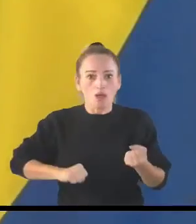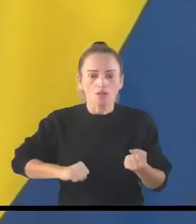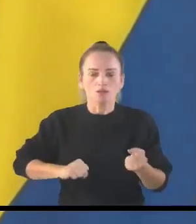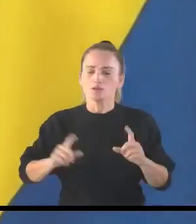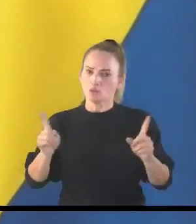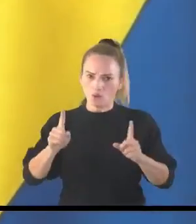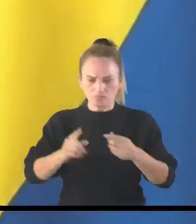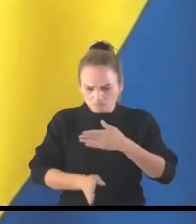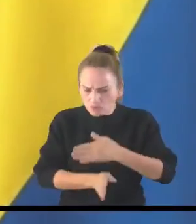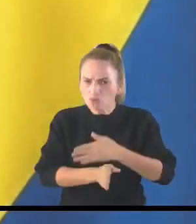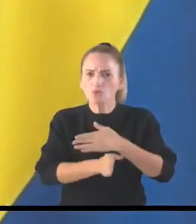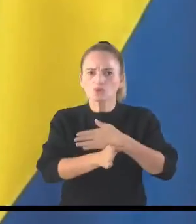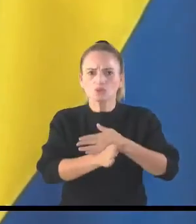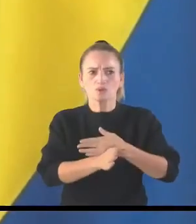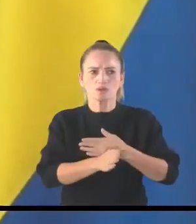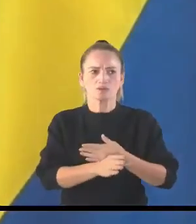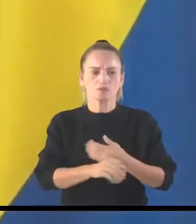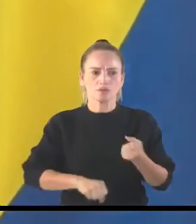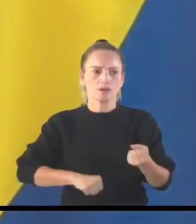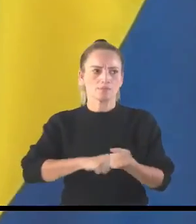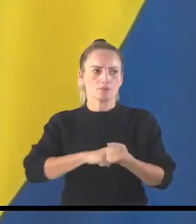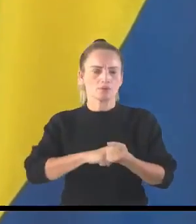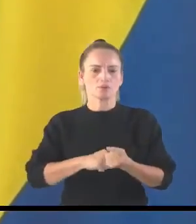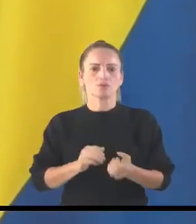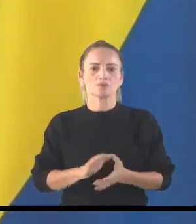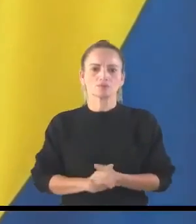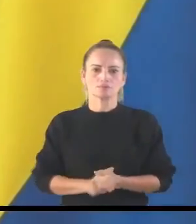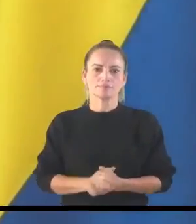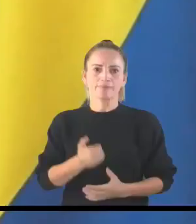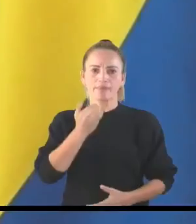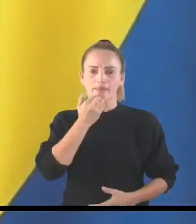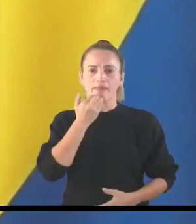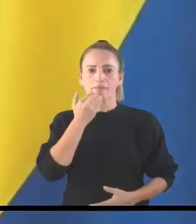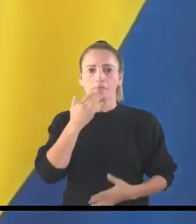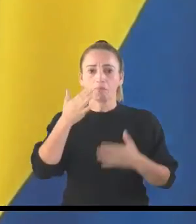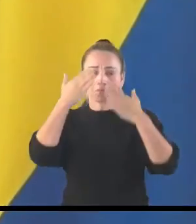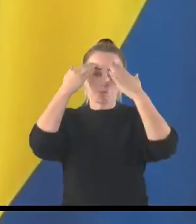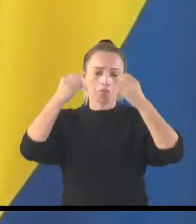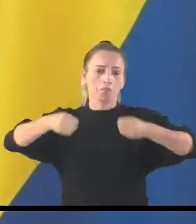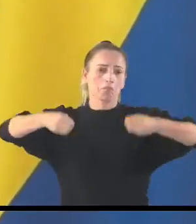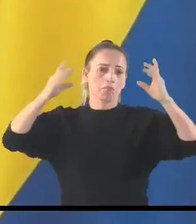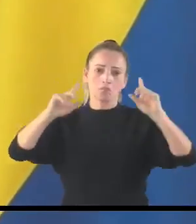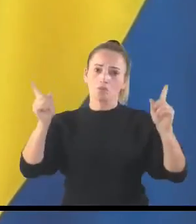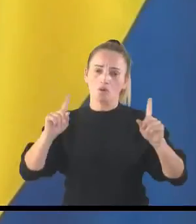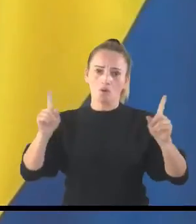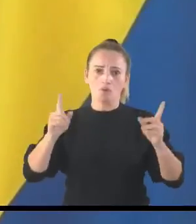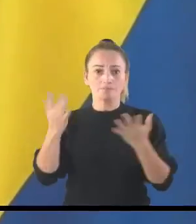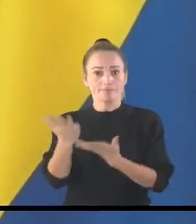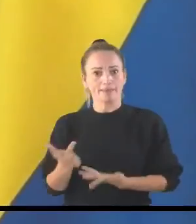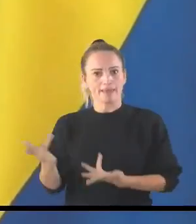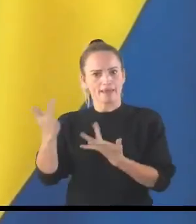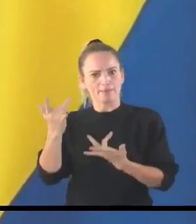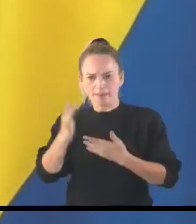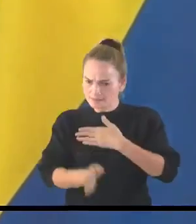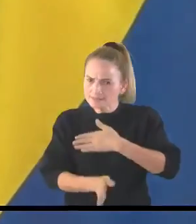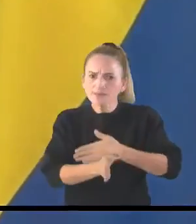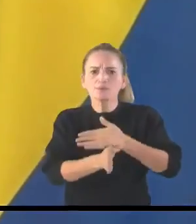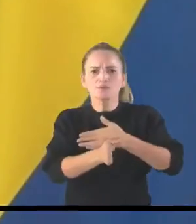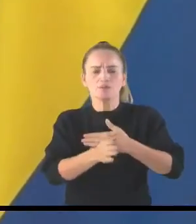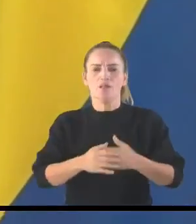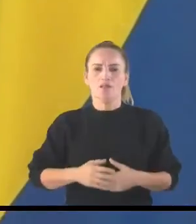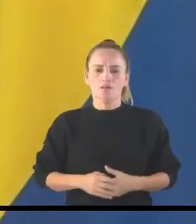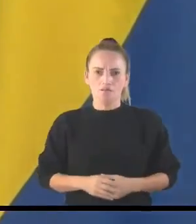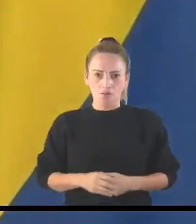que vamos a dejar atrás los sueños y las esperanzas de